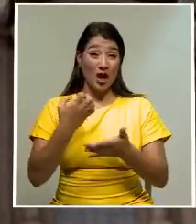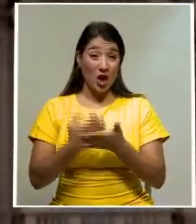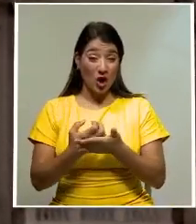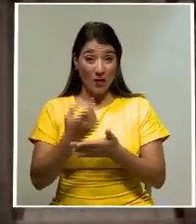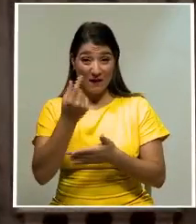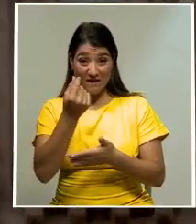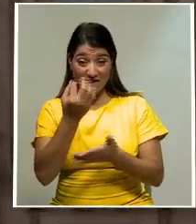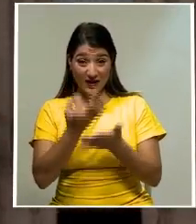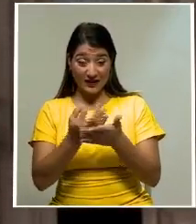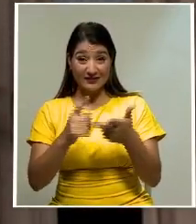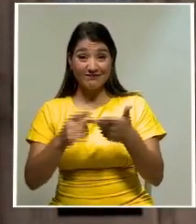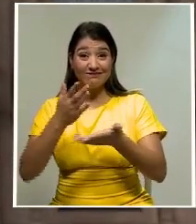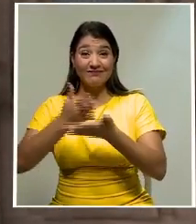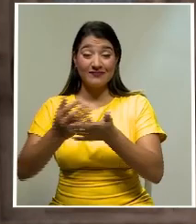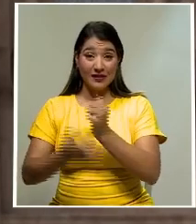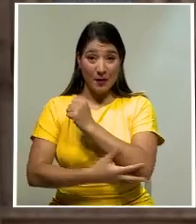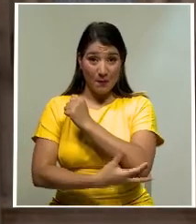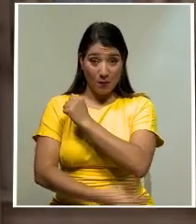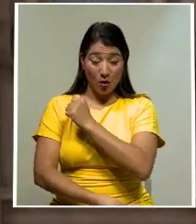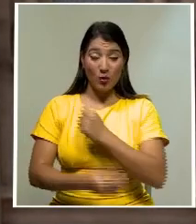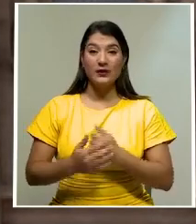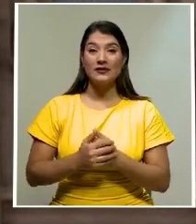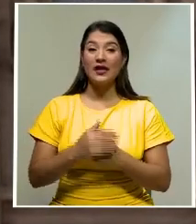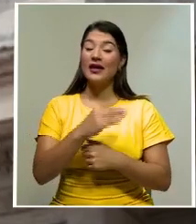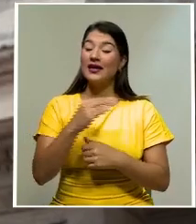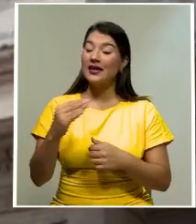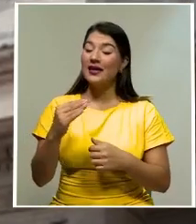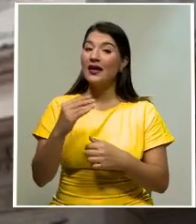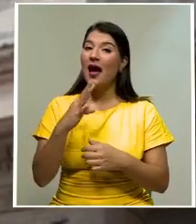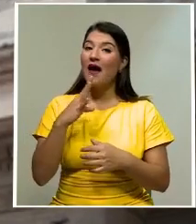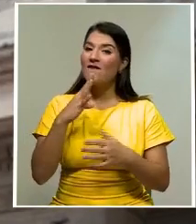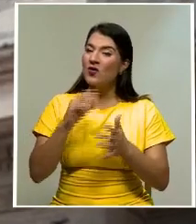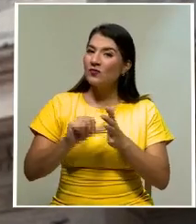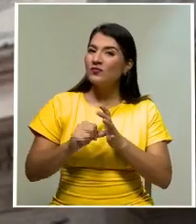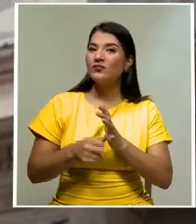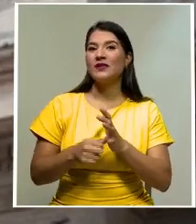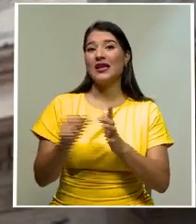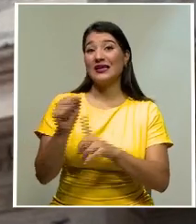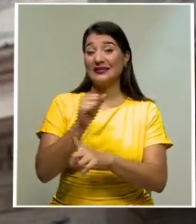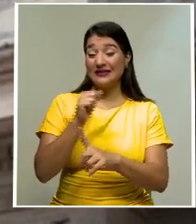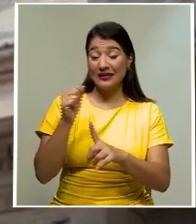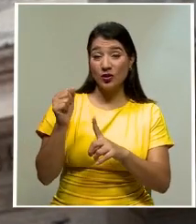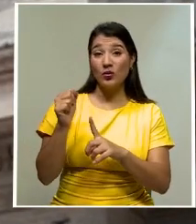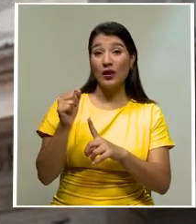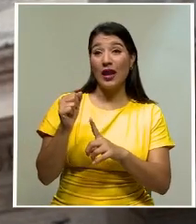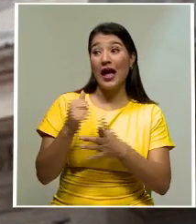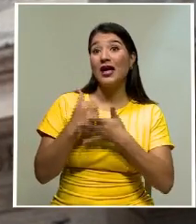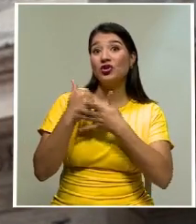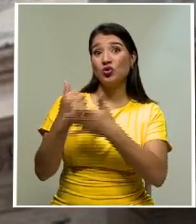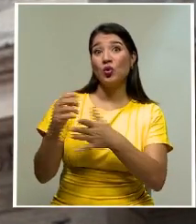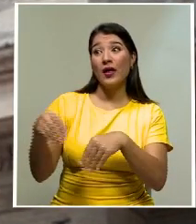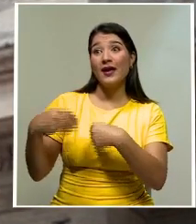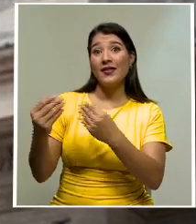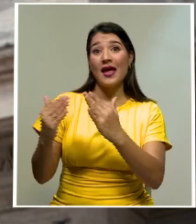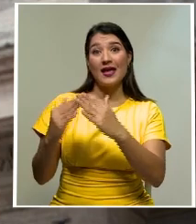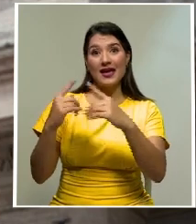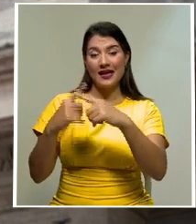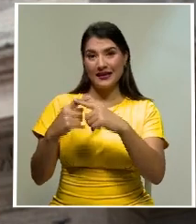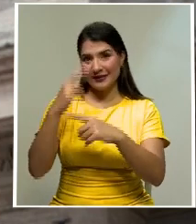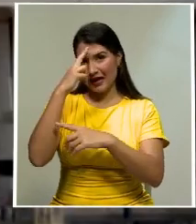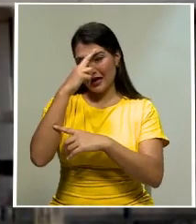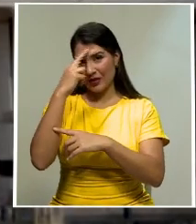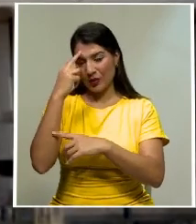la pobreza, señalando en este contexto la contribución significativa que la Iglesia Católica ha ofrecido y sigue